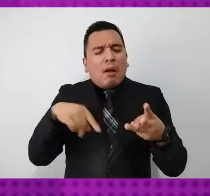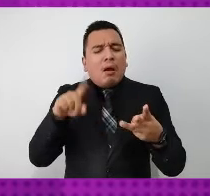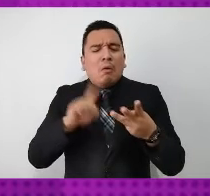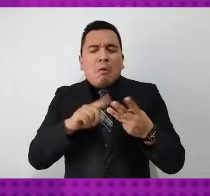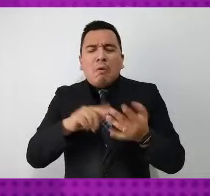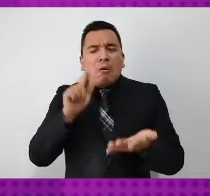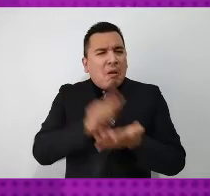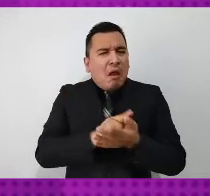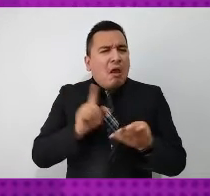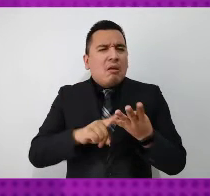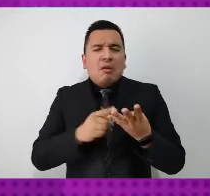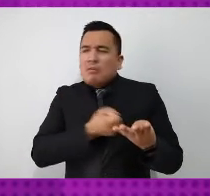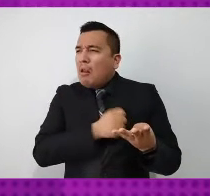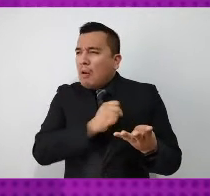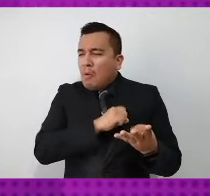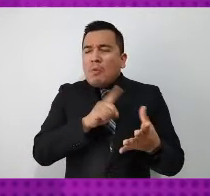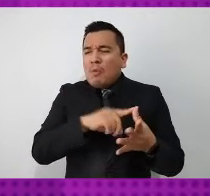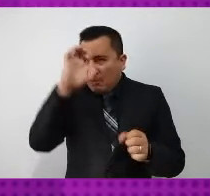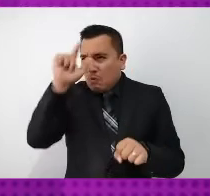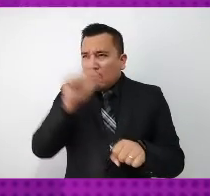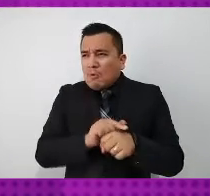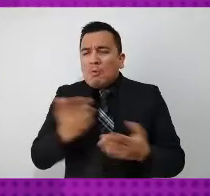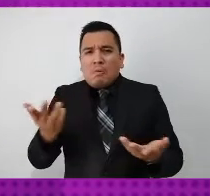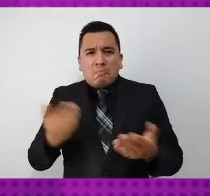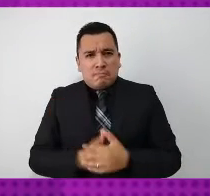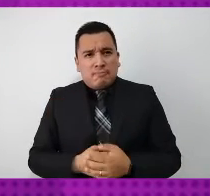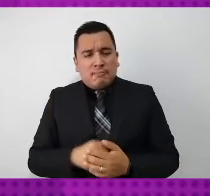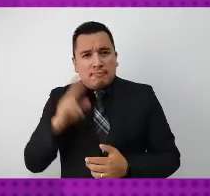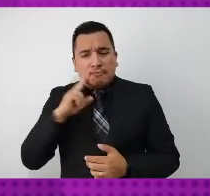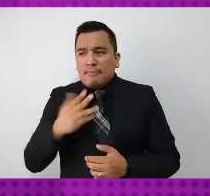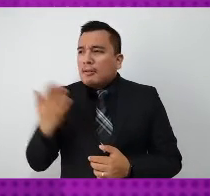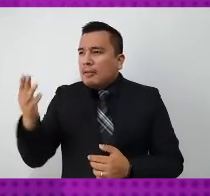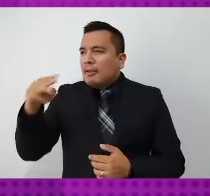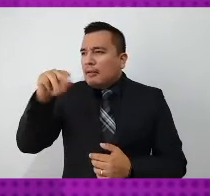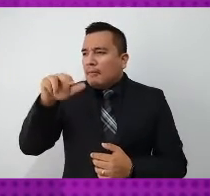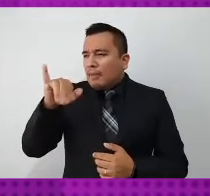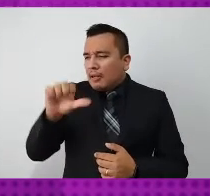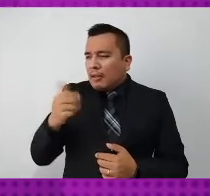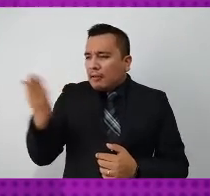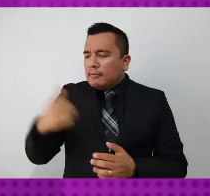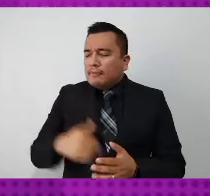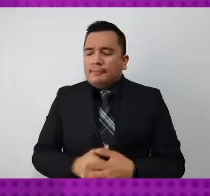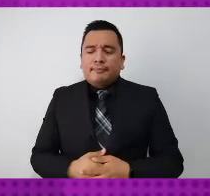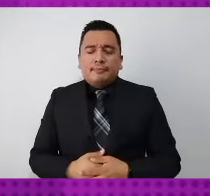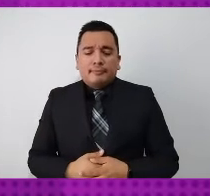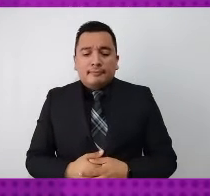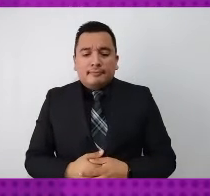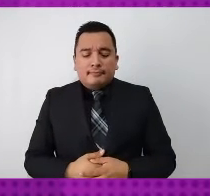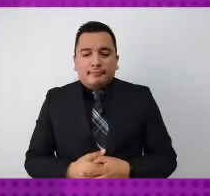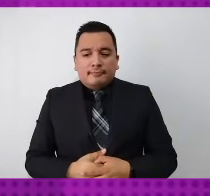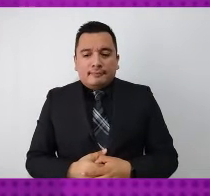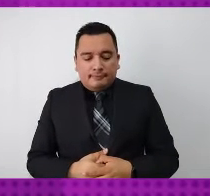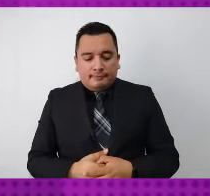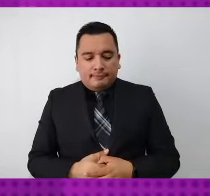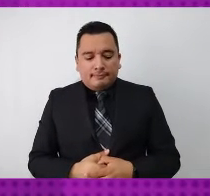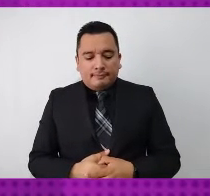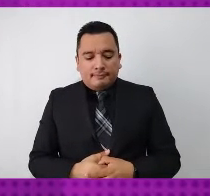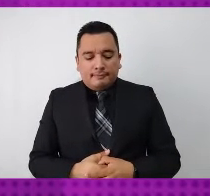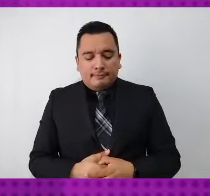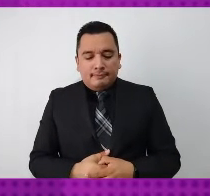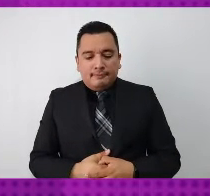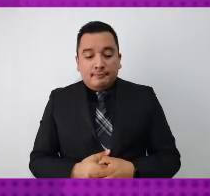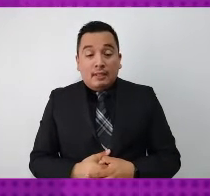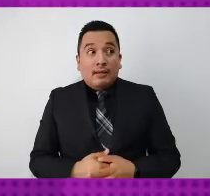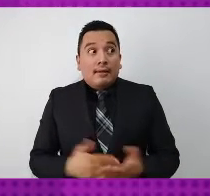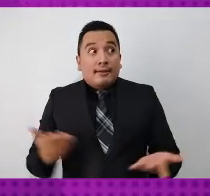cultura empezamos si quieres con mari elena calderón adelante por favor bueno qué instancias